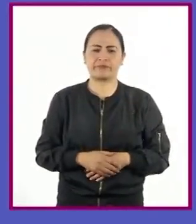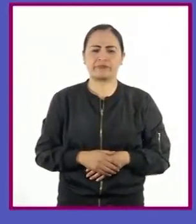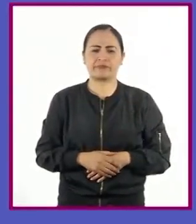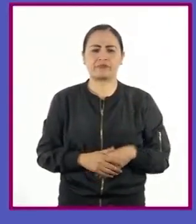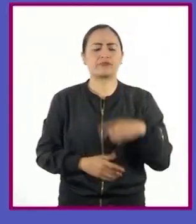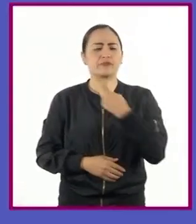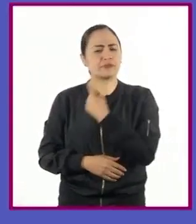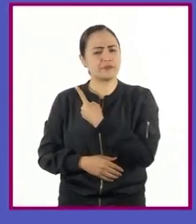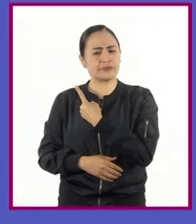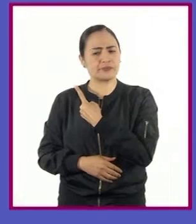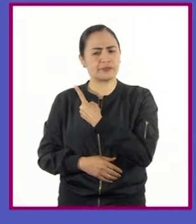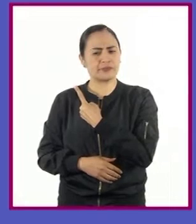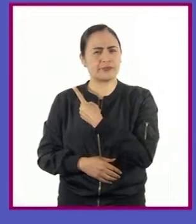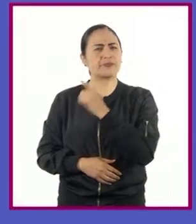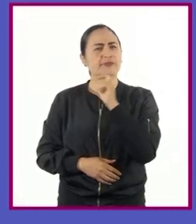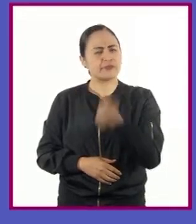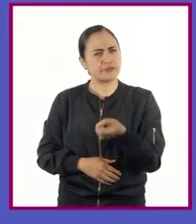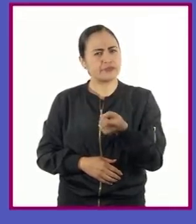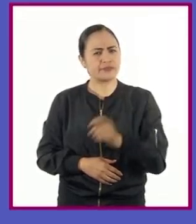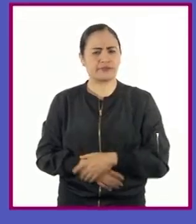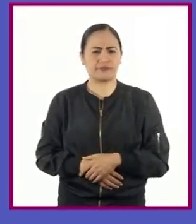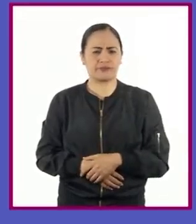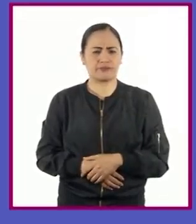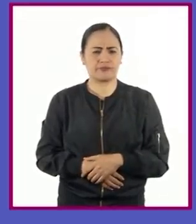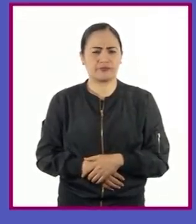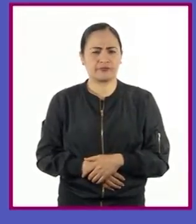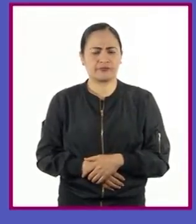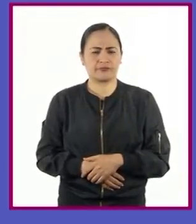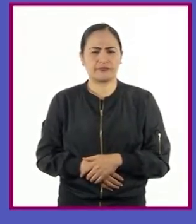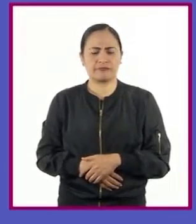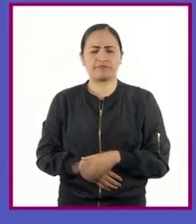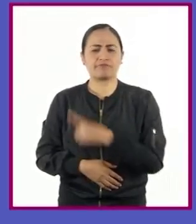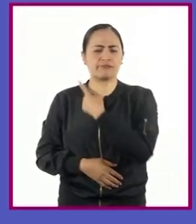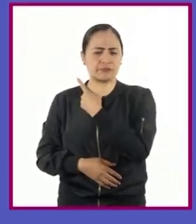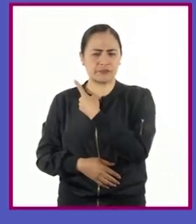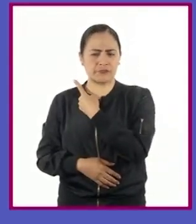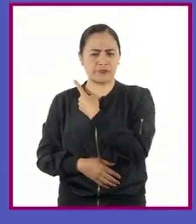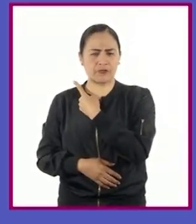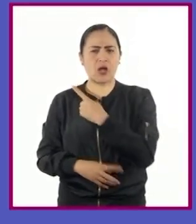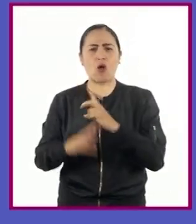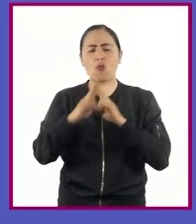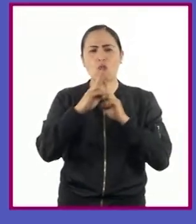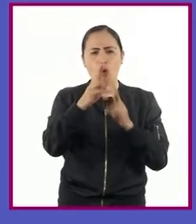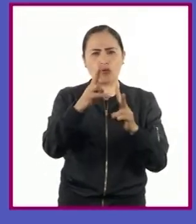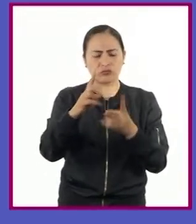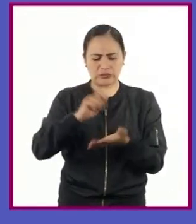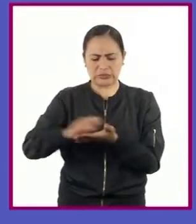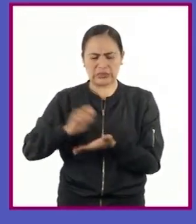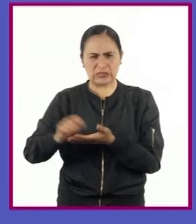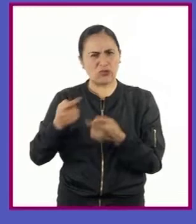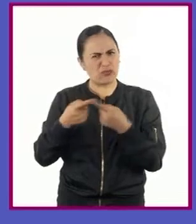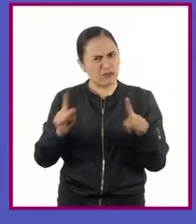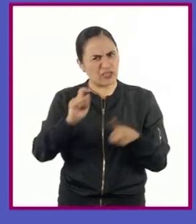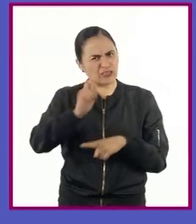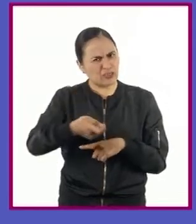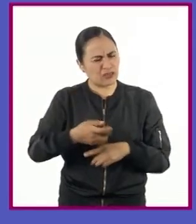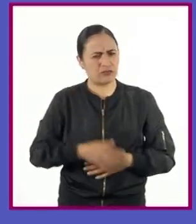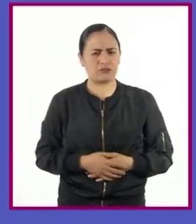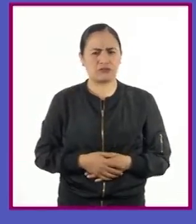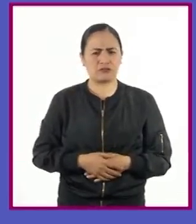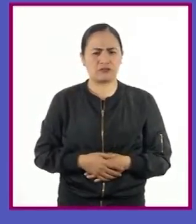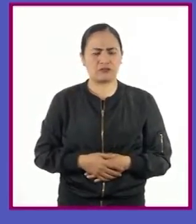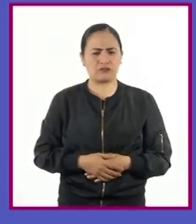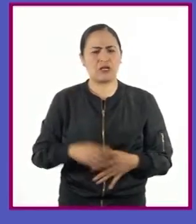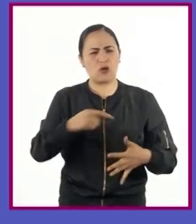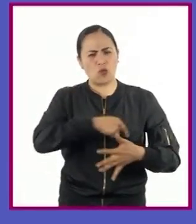lenguaje radiofónico? ¿Cuáles son las diferencias del lenguaje oral y el lenguaje escrito? ¿Cuáles son los recursos